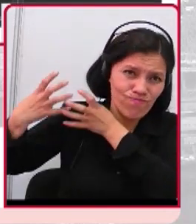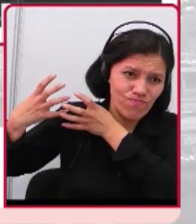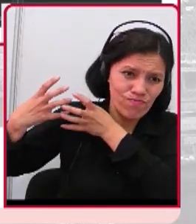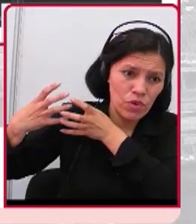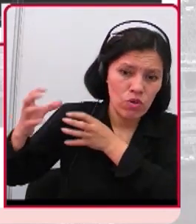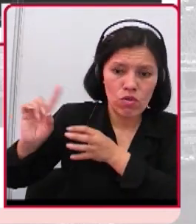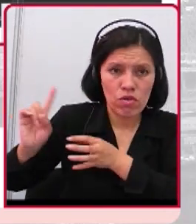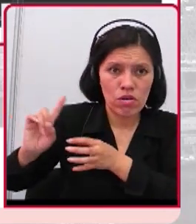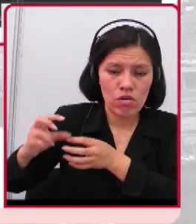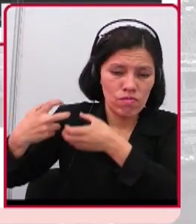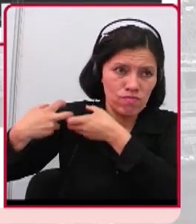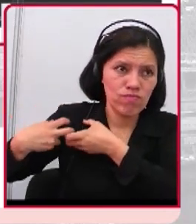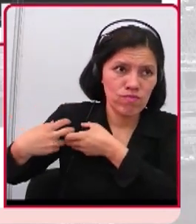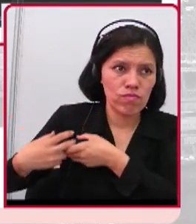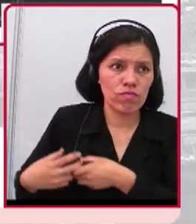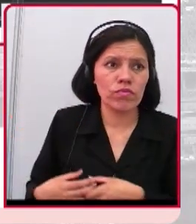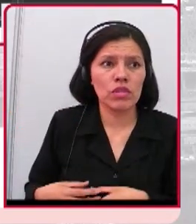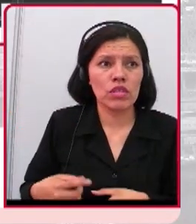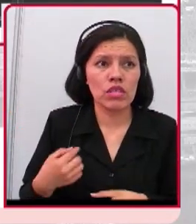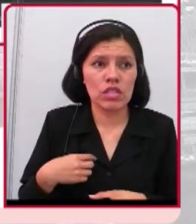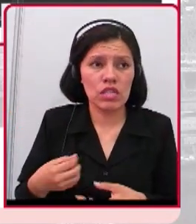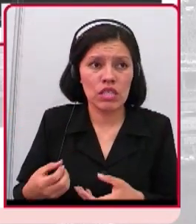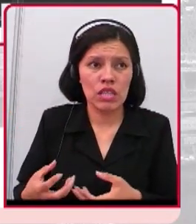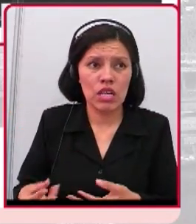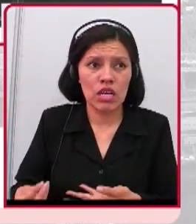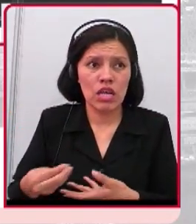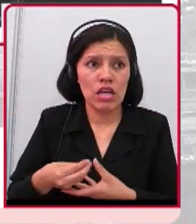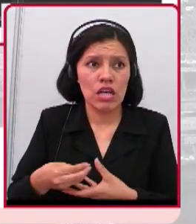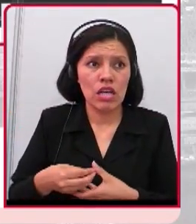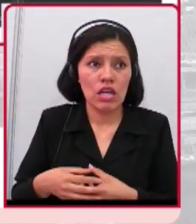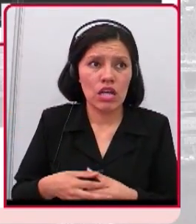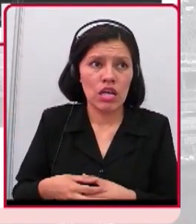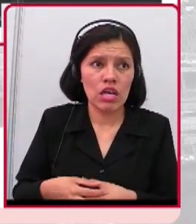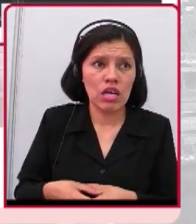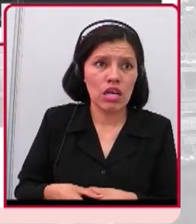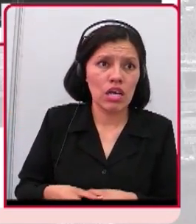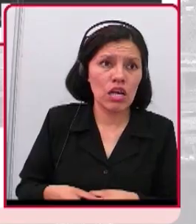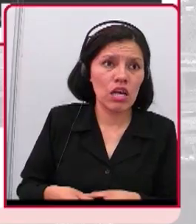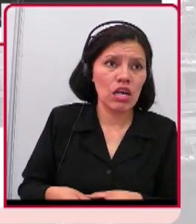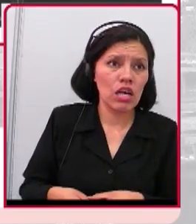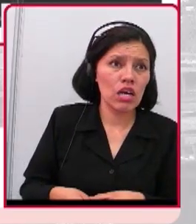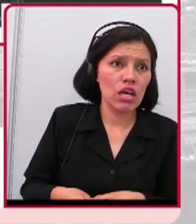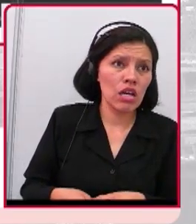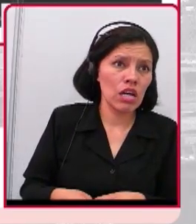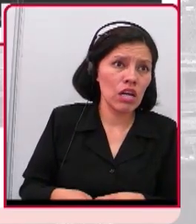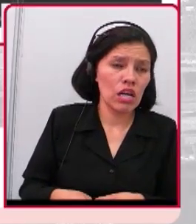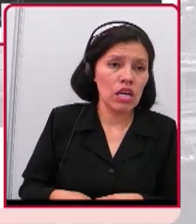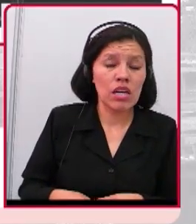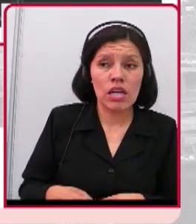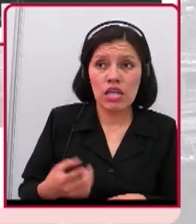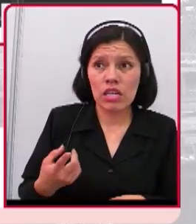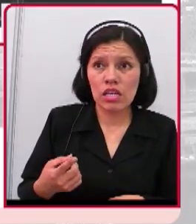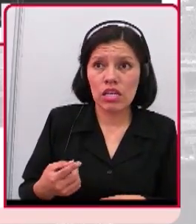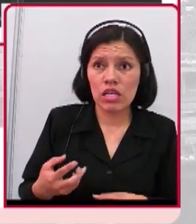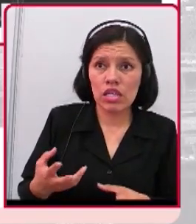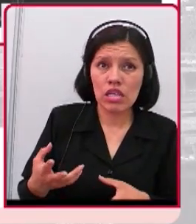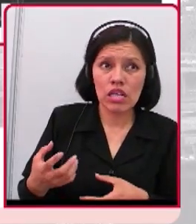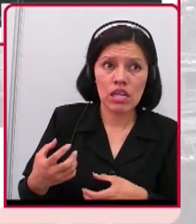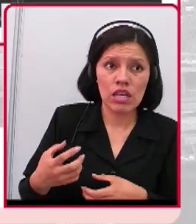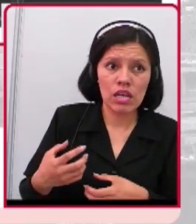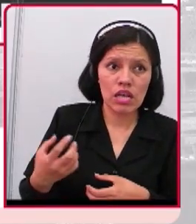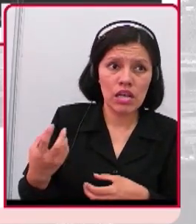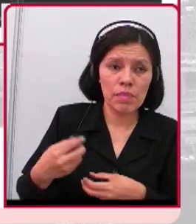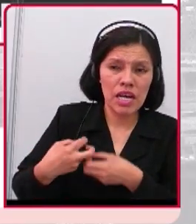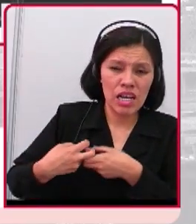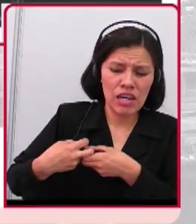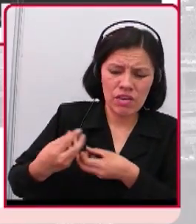sobrecargado podría ser. Alimentamos con las variables principales que definimos en el slide anterior para alimentarlo de manera continua y en